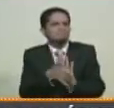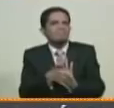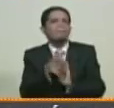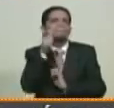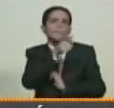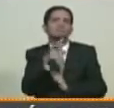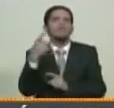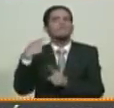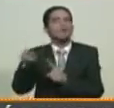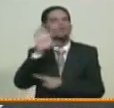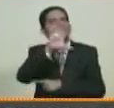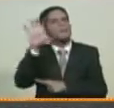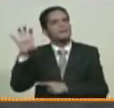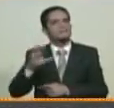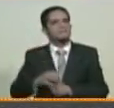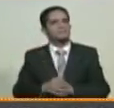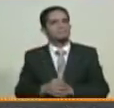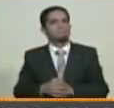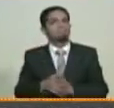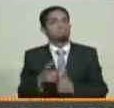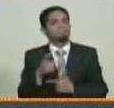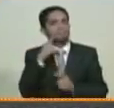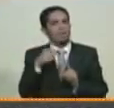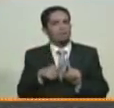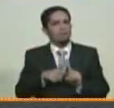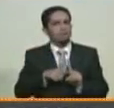es una cifra bárbara